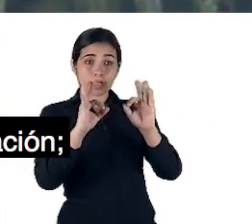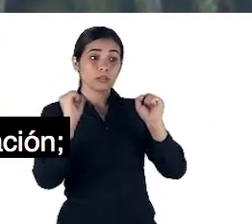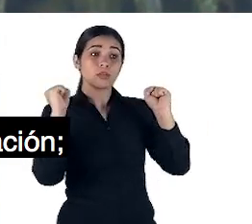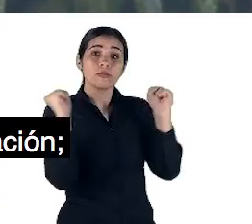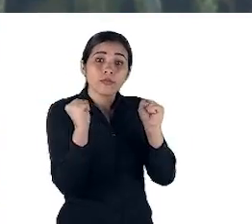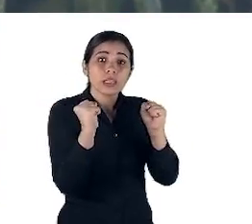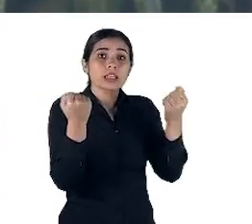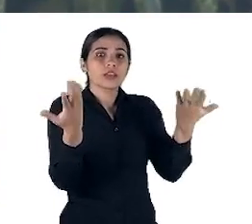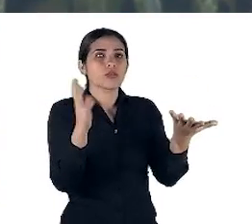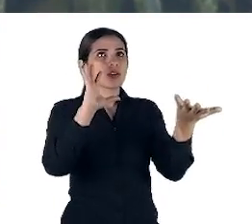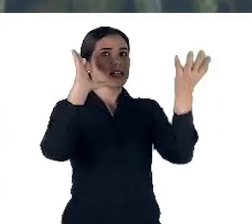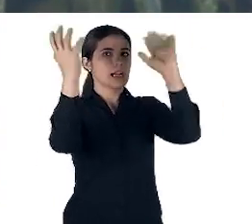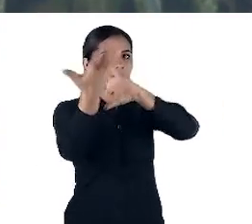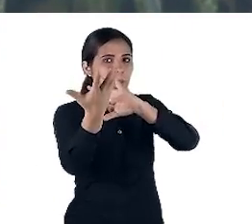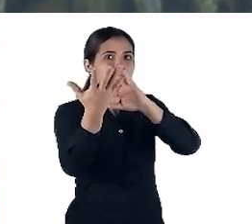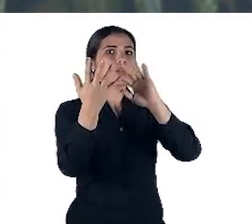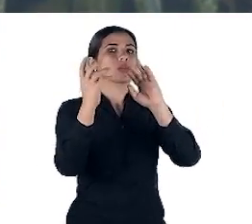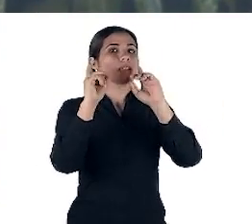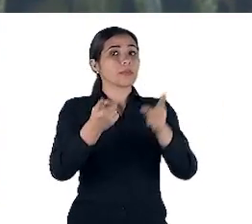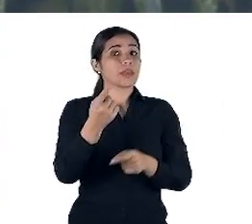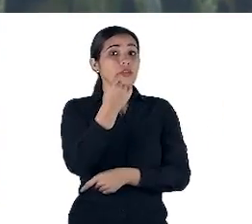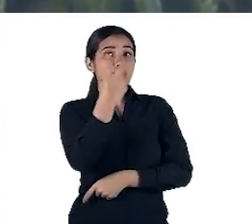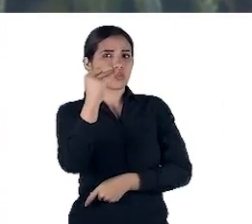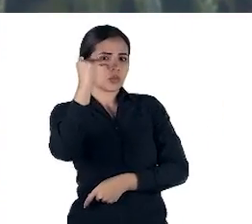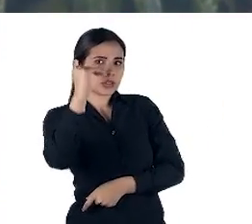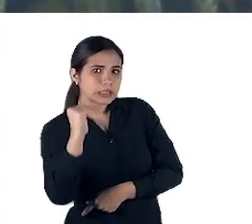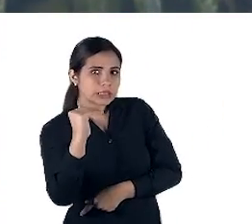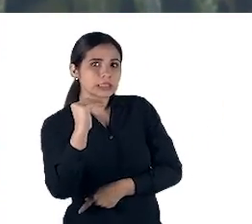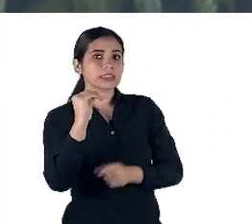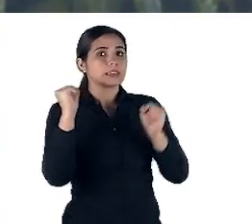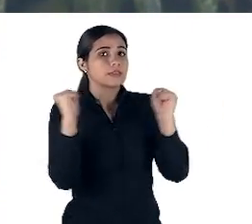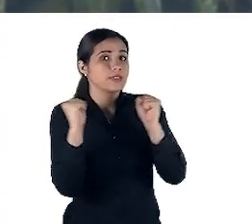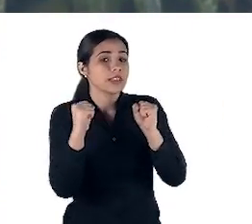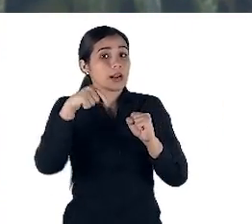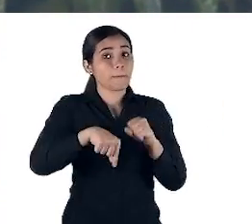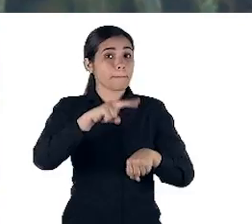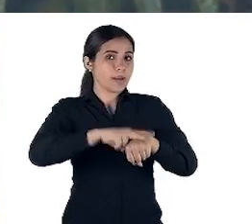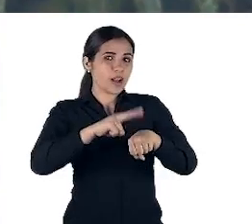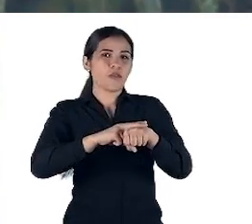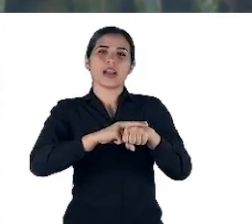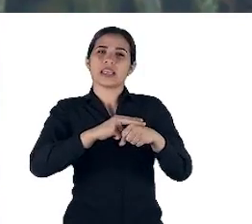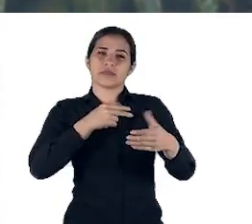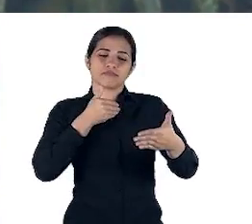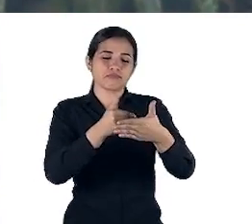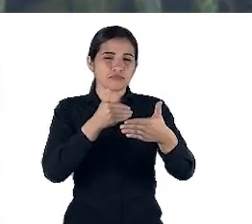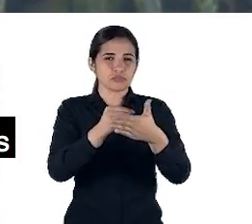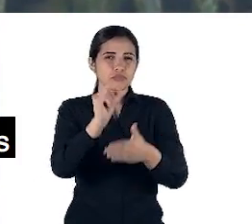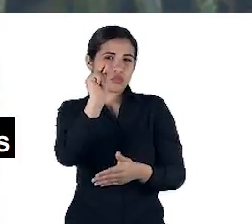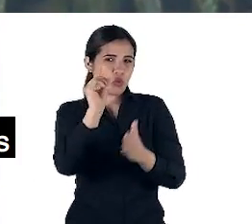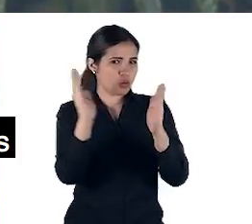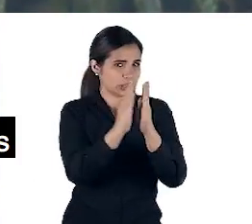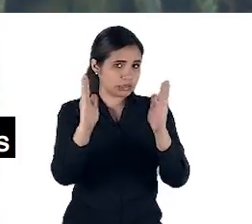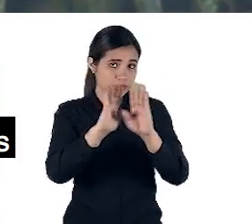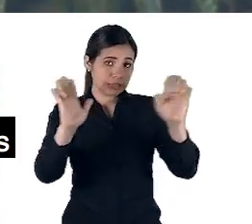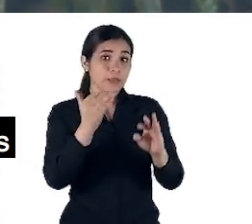cambio de estación, el invierno por la temperatura, aunque nuestro invierno dura muy poquito, de todas maneras estos cambios que